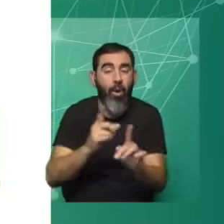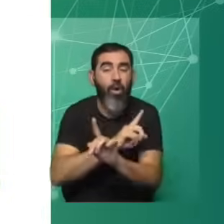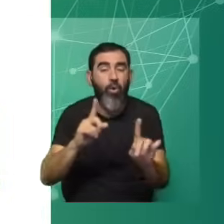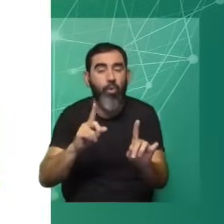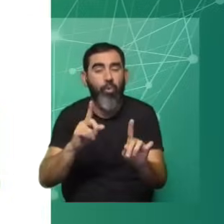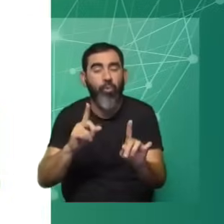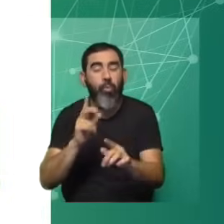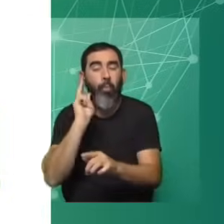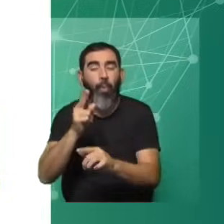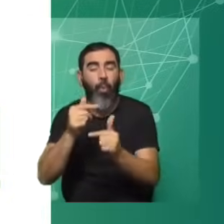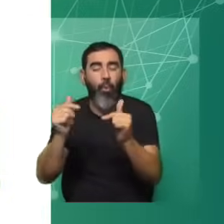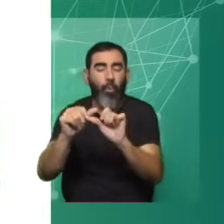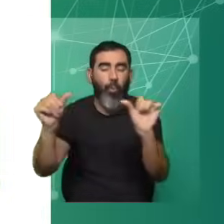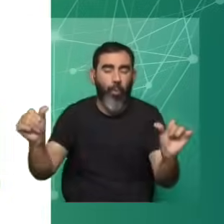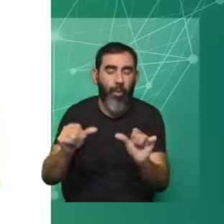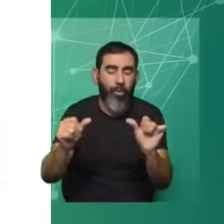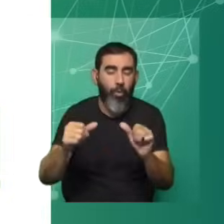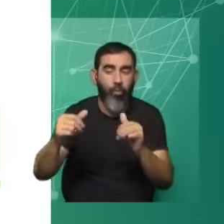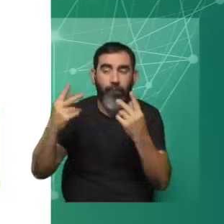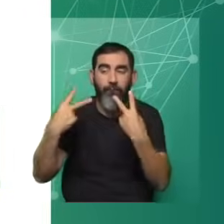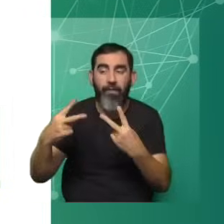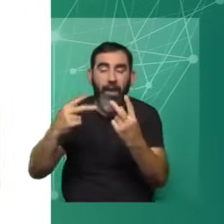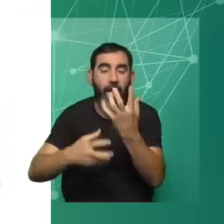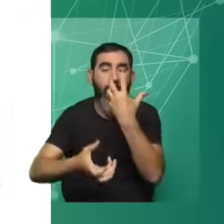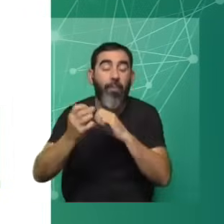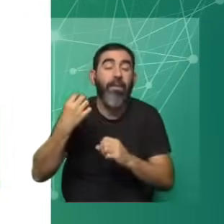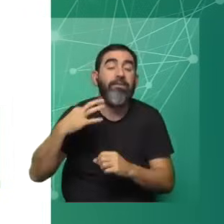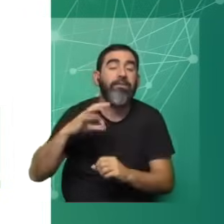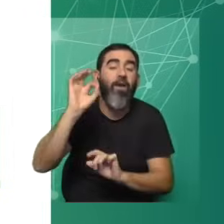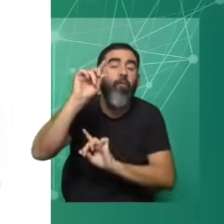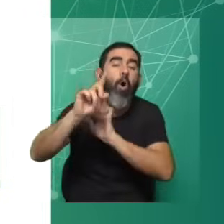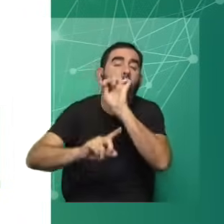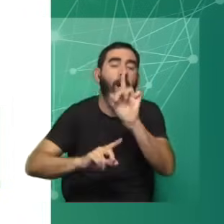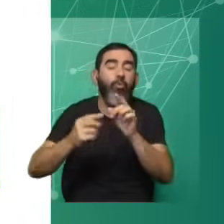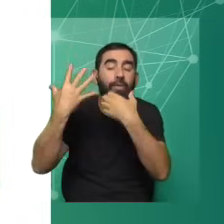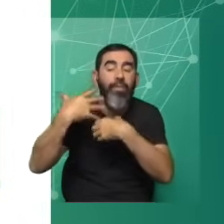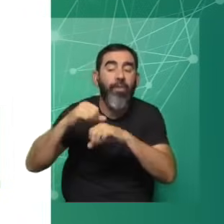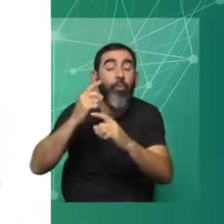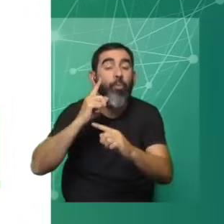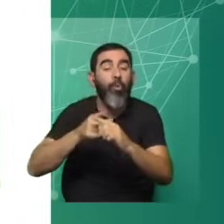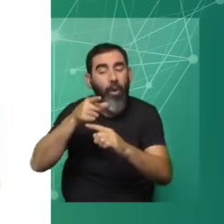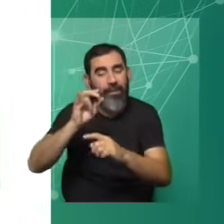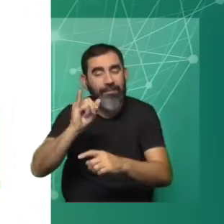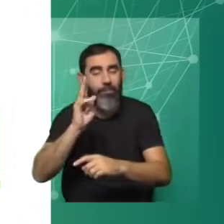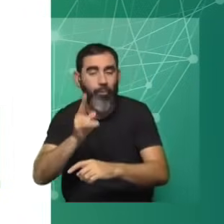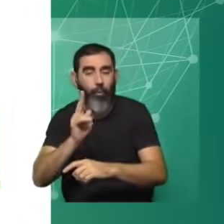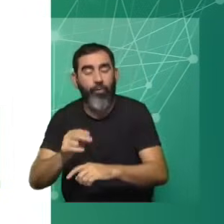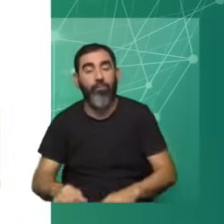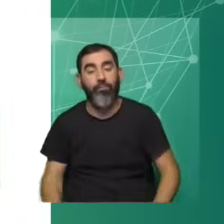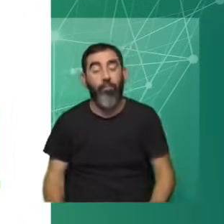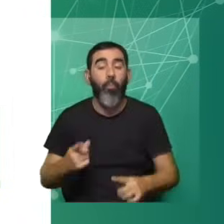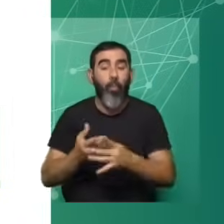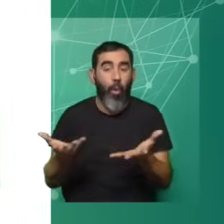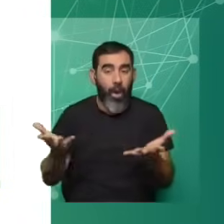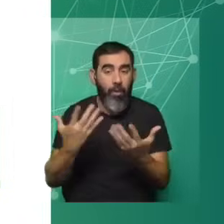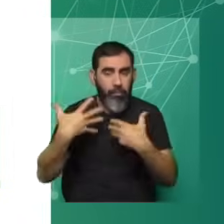la restricción de movimiento de animales, salvo en el caso de los predios en donde se detecten casos positivos en equinos. De momento no